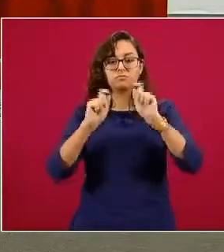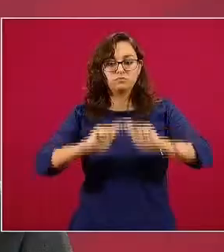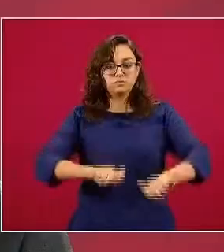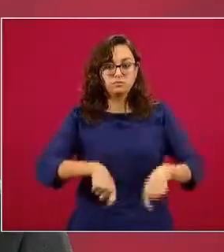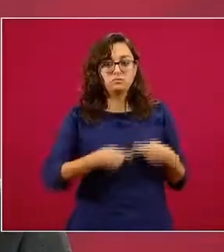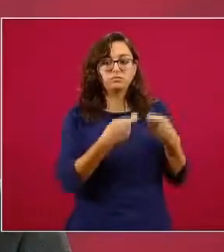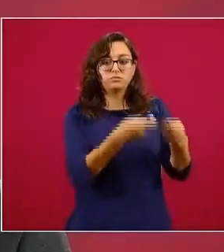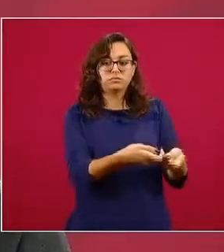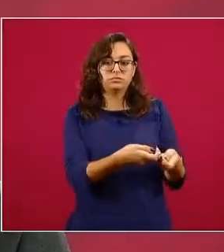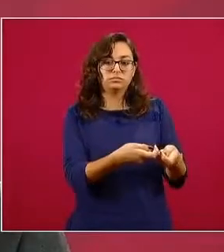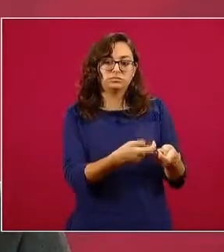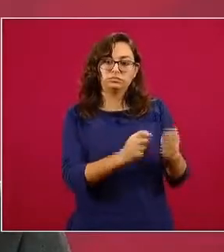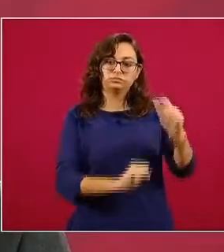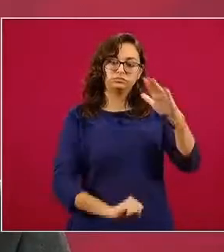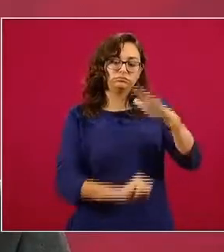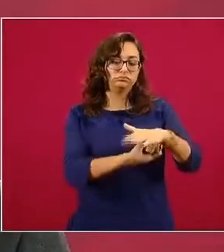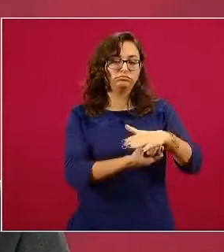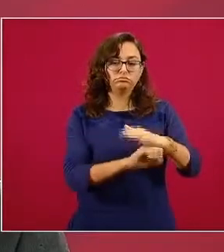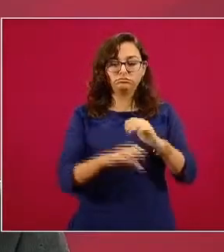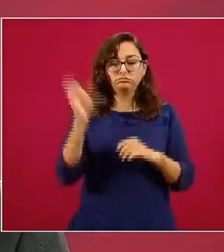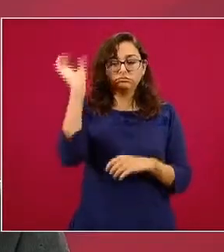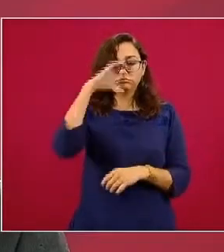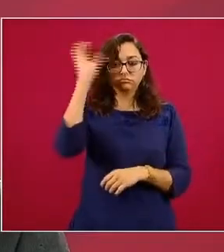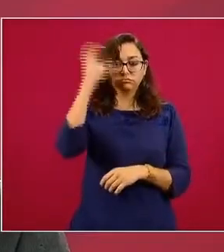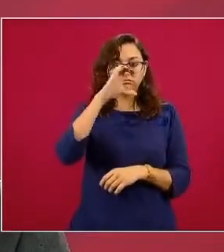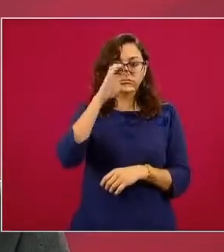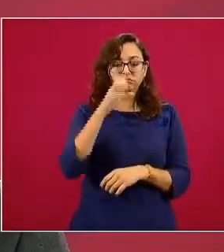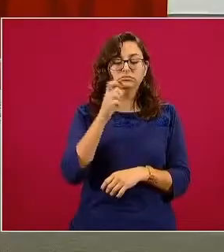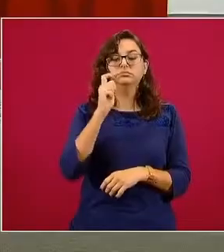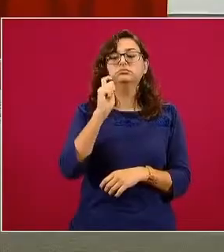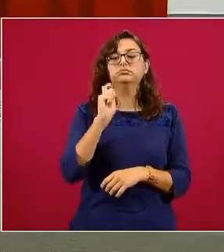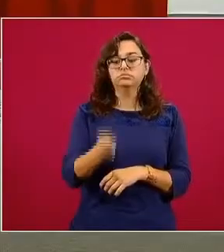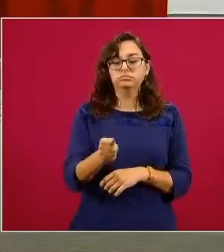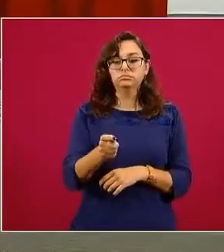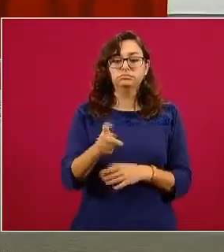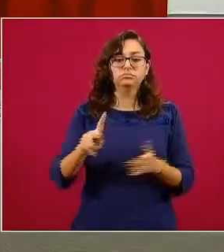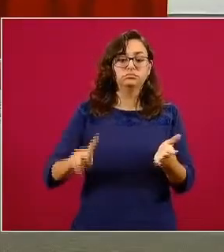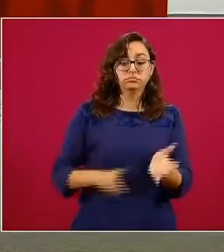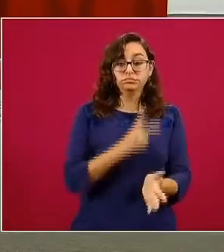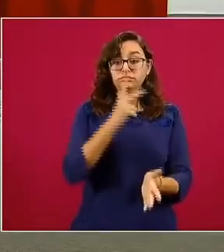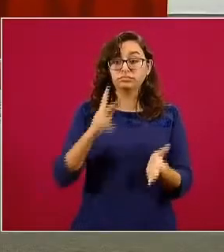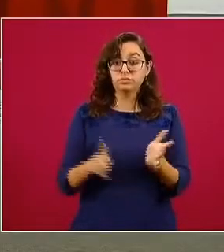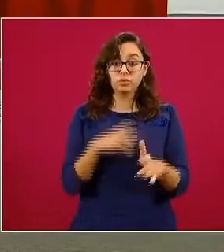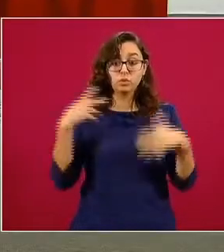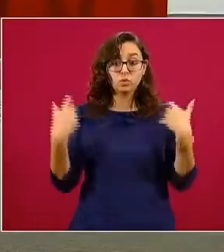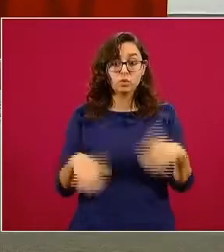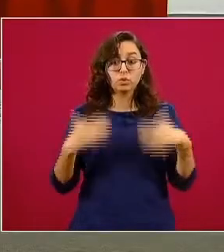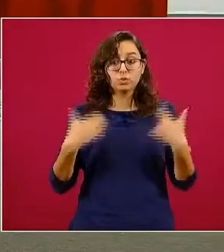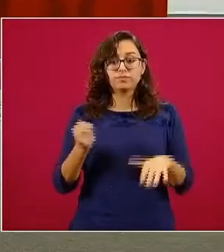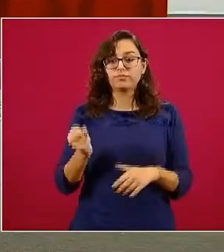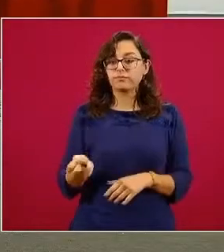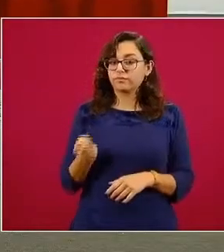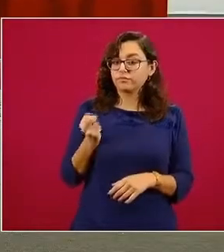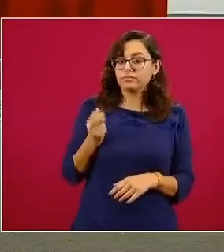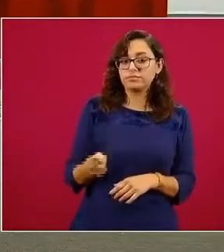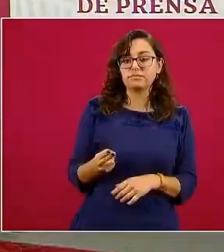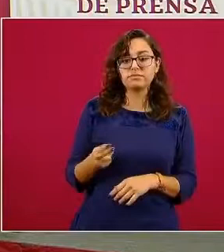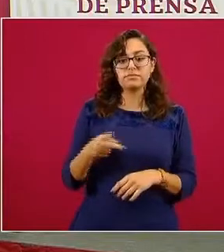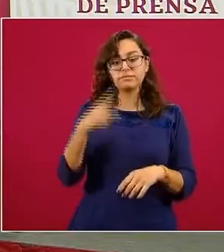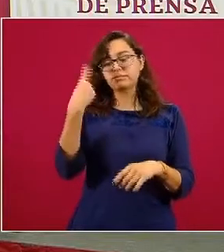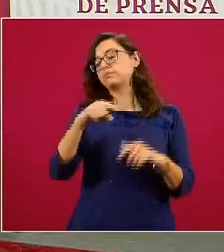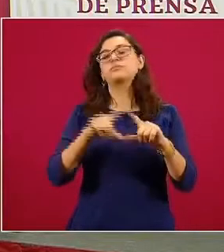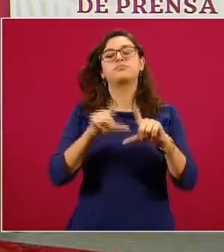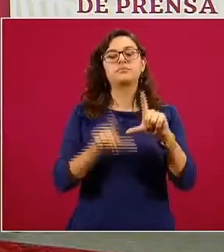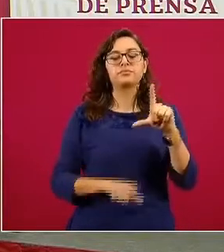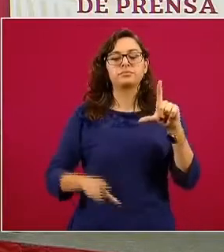una base científica. Esto, como hemos dicho en otras ocasiones, es un enorme privilegio para el país, en